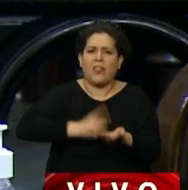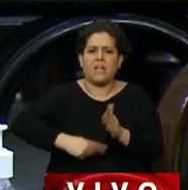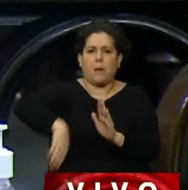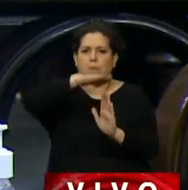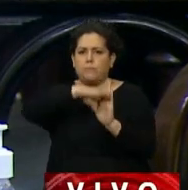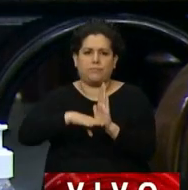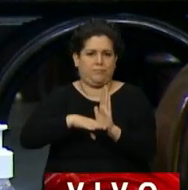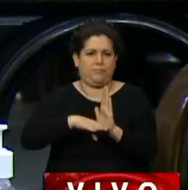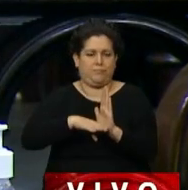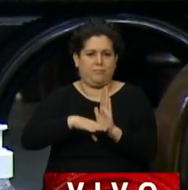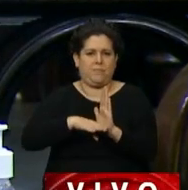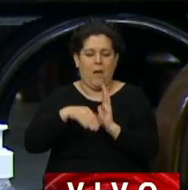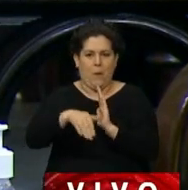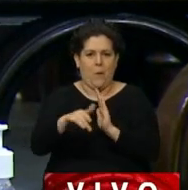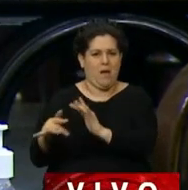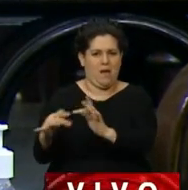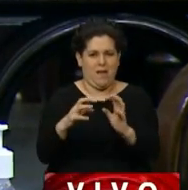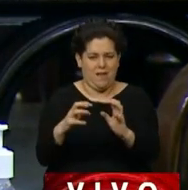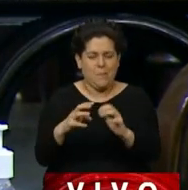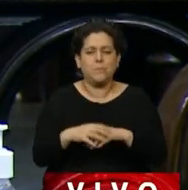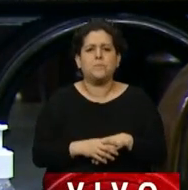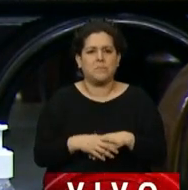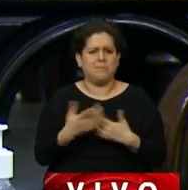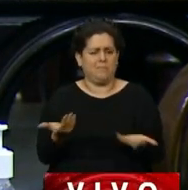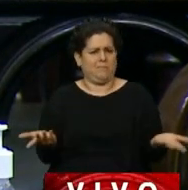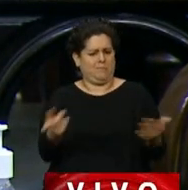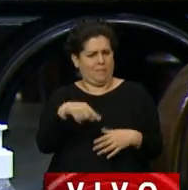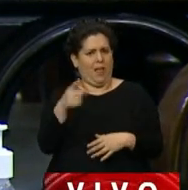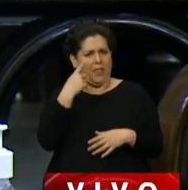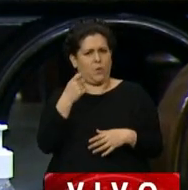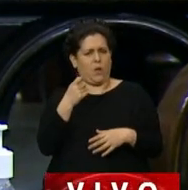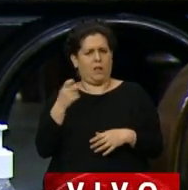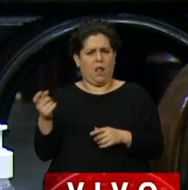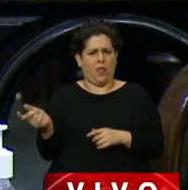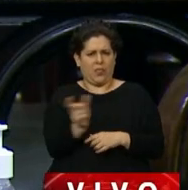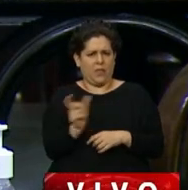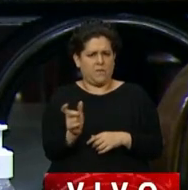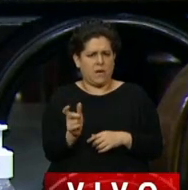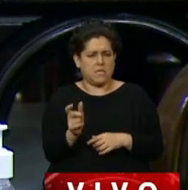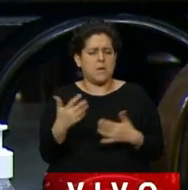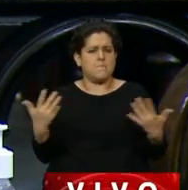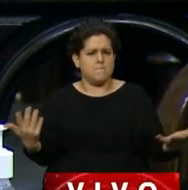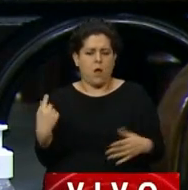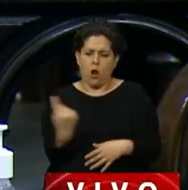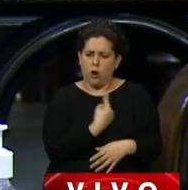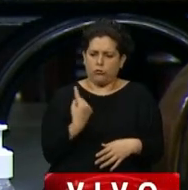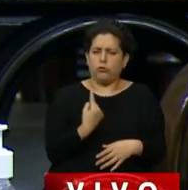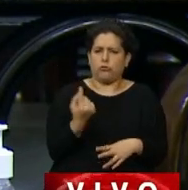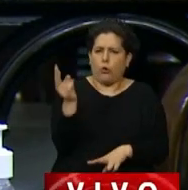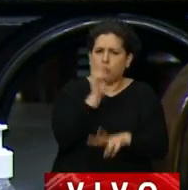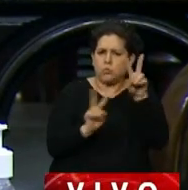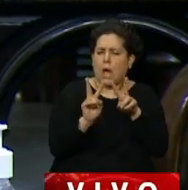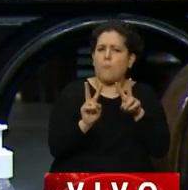minutos. Fíjense la diferencia. Mientras nosotros buscamos con una